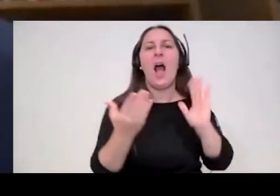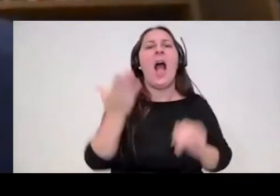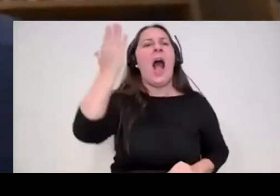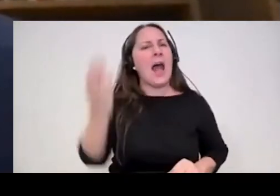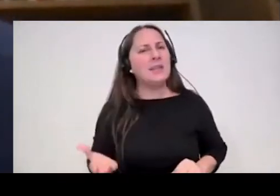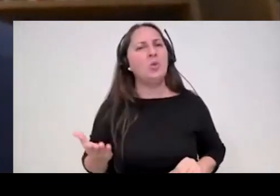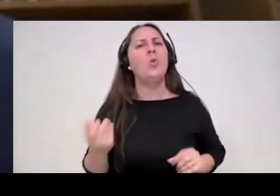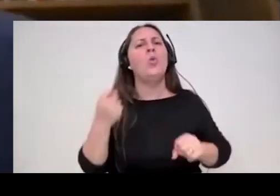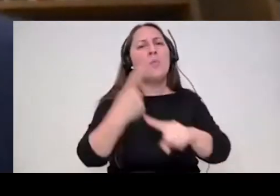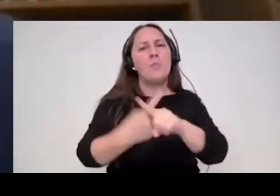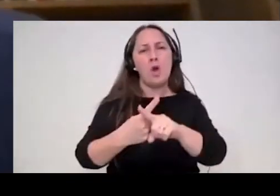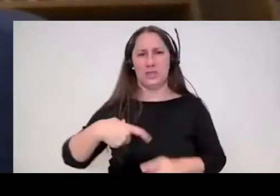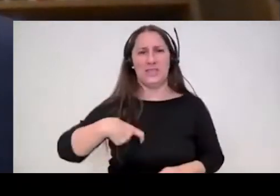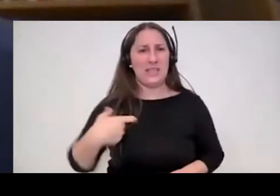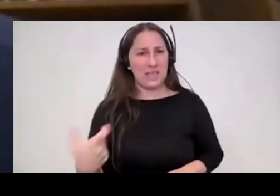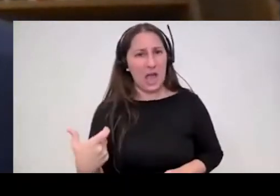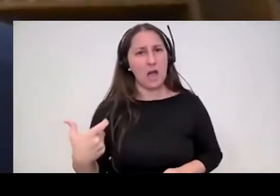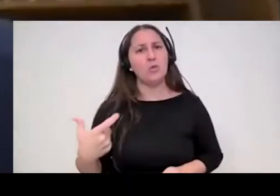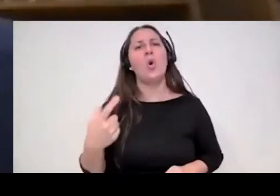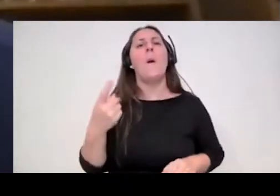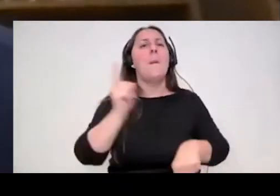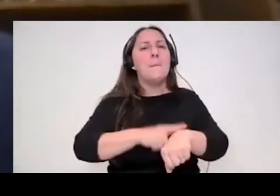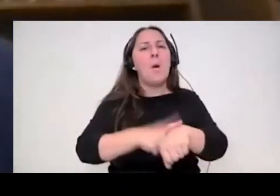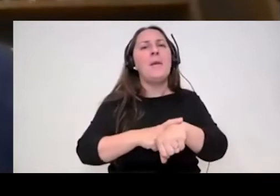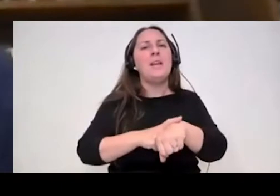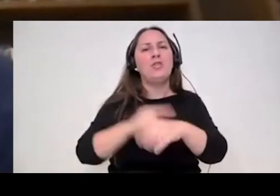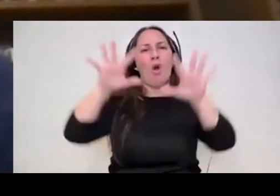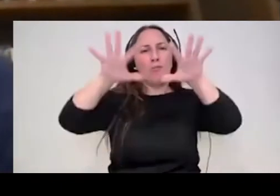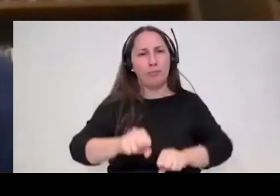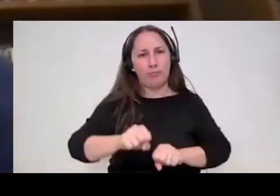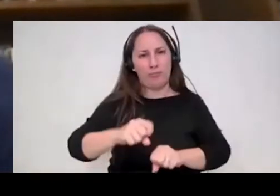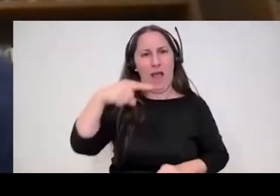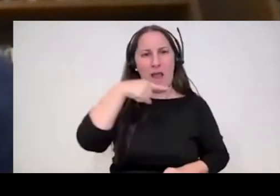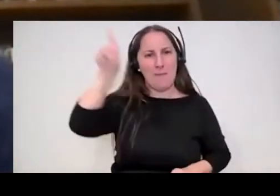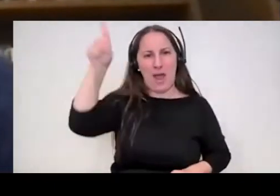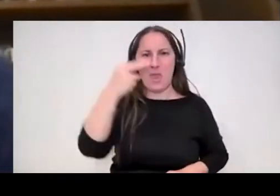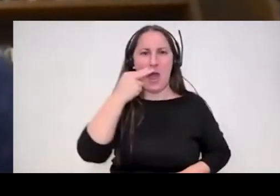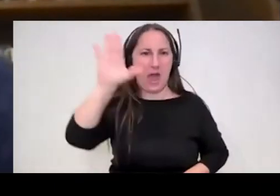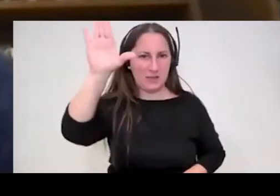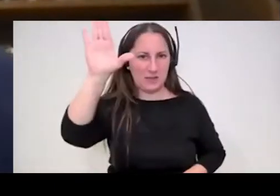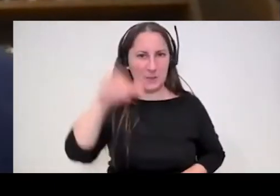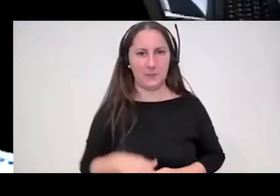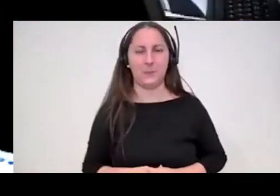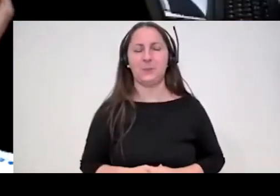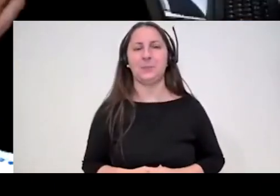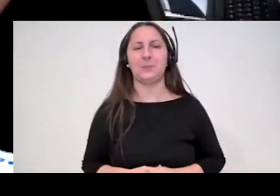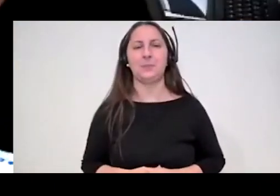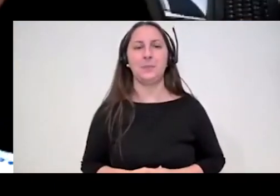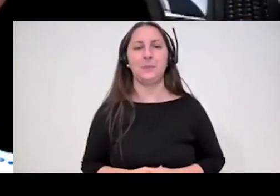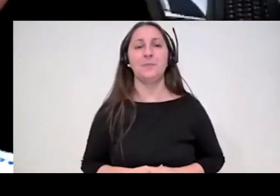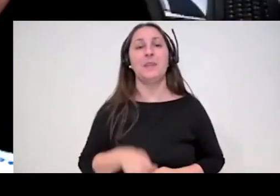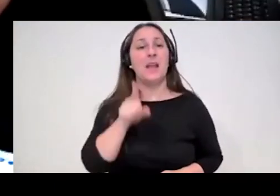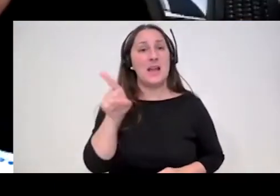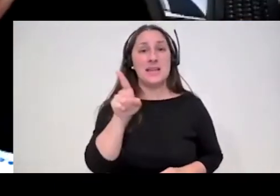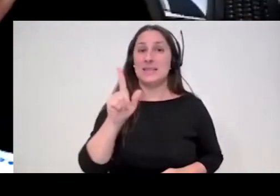la organización sindical durante la ocupación alemana. ¿De qué? Si el sindicato